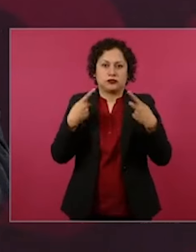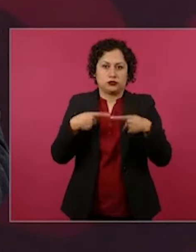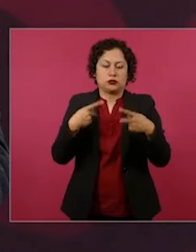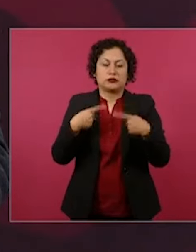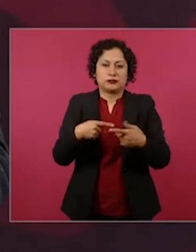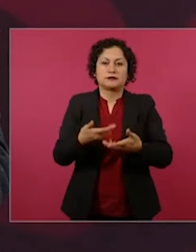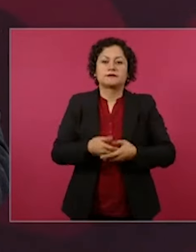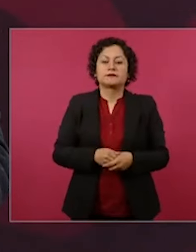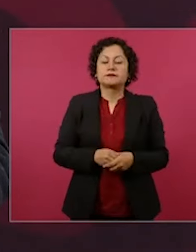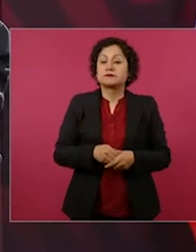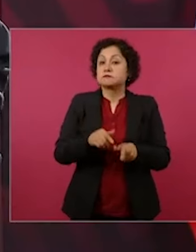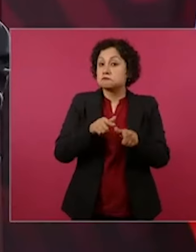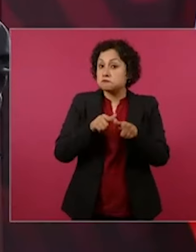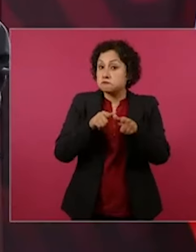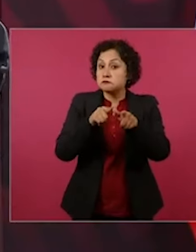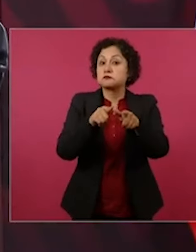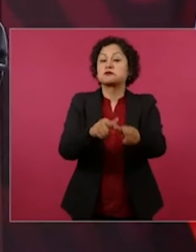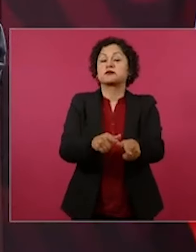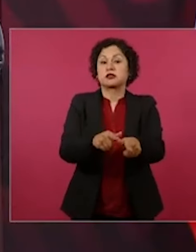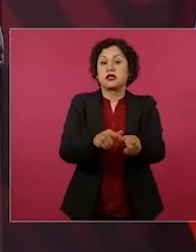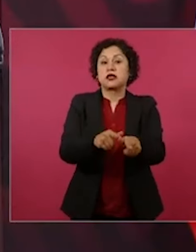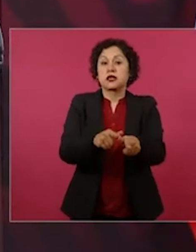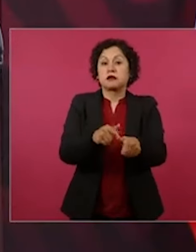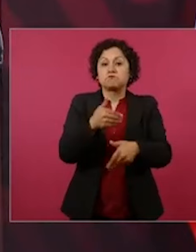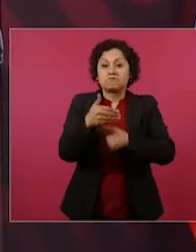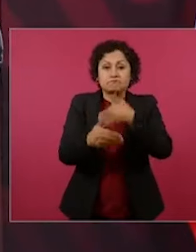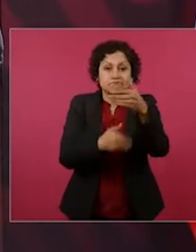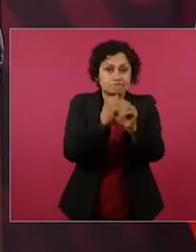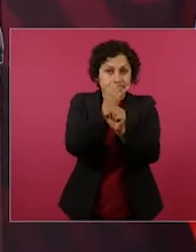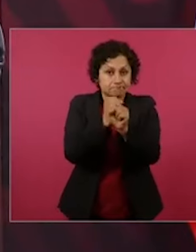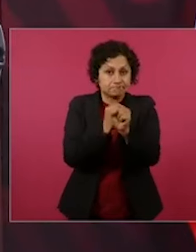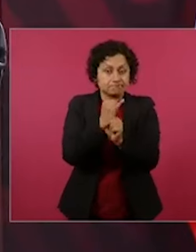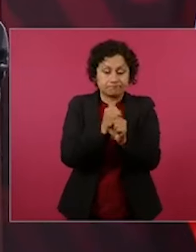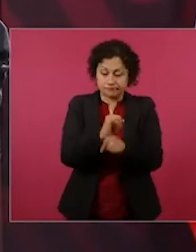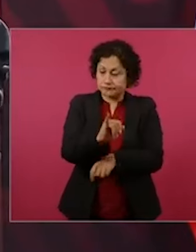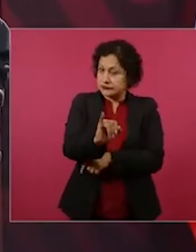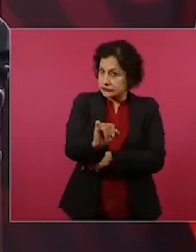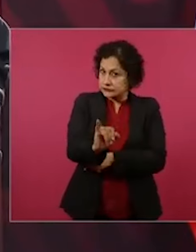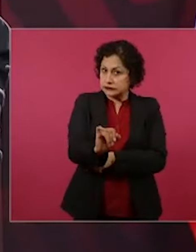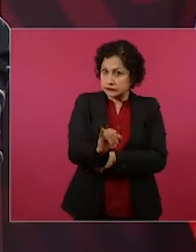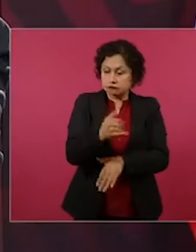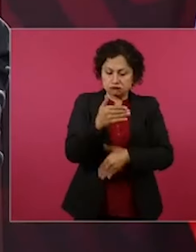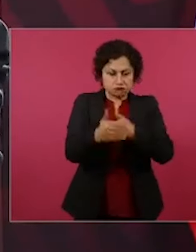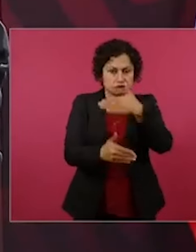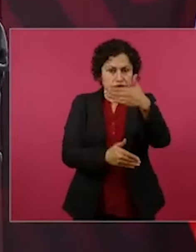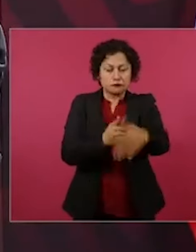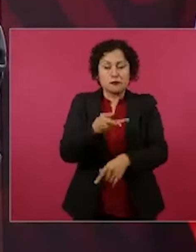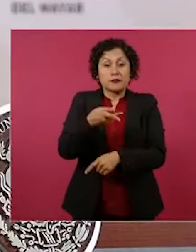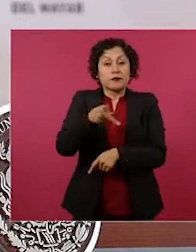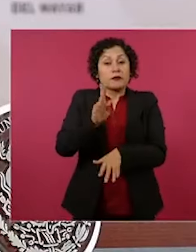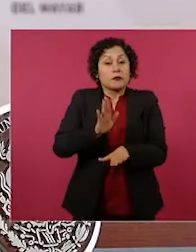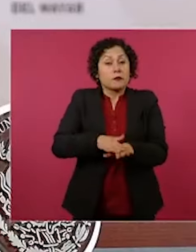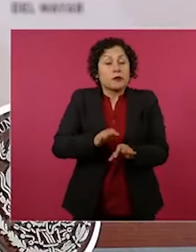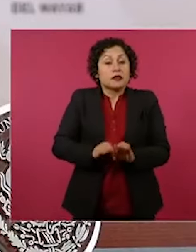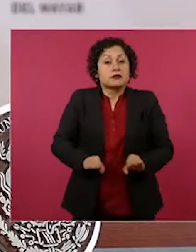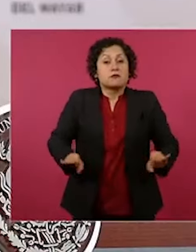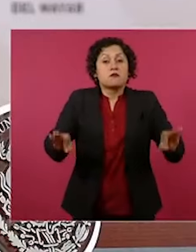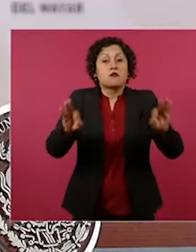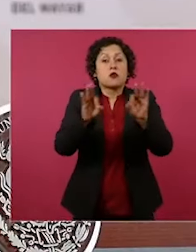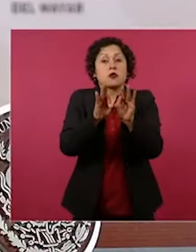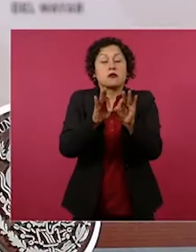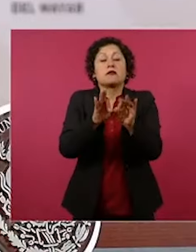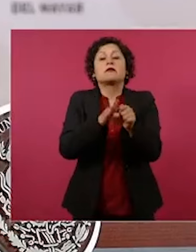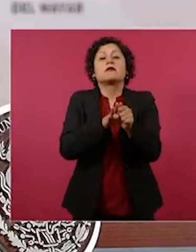para conocer las causas, pero lo más importante de todo es que podamos encontrar a